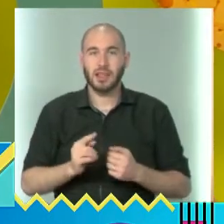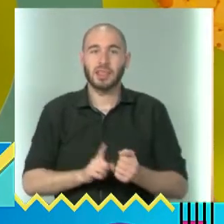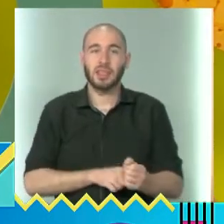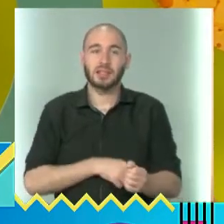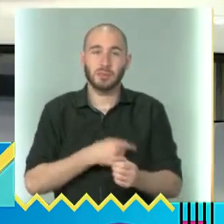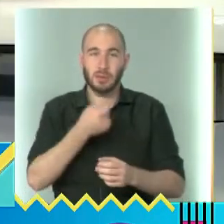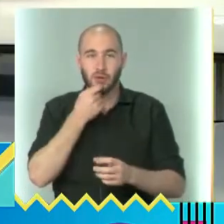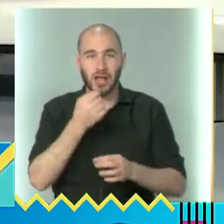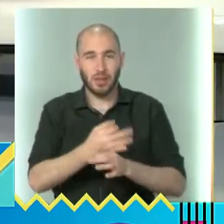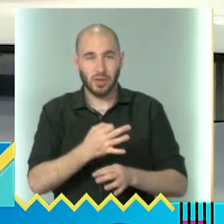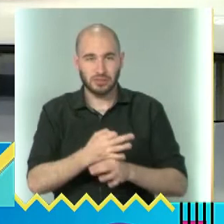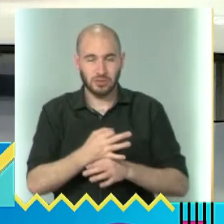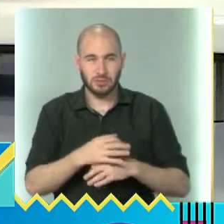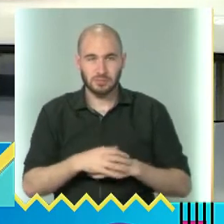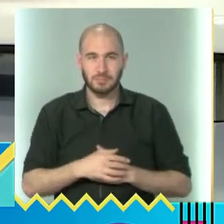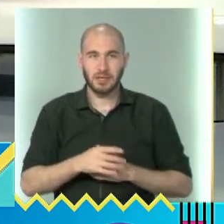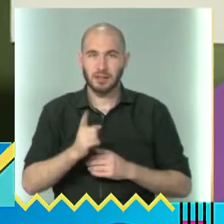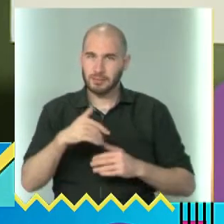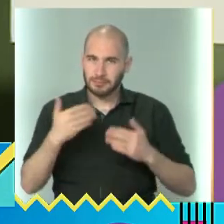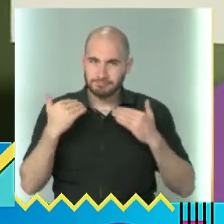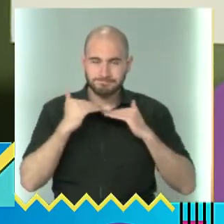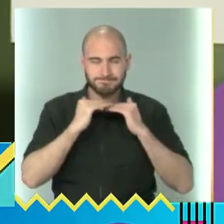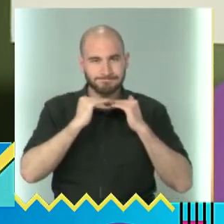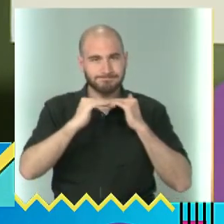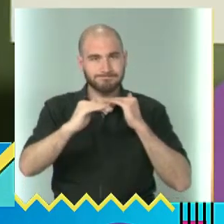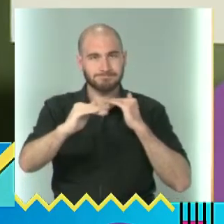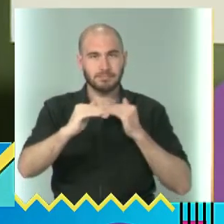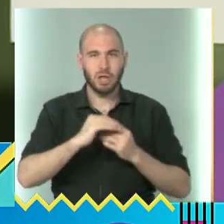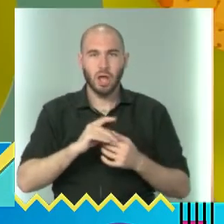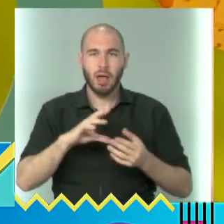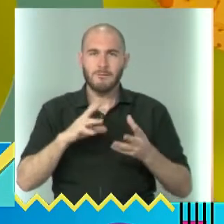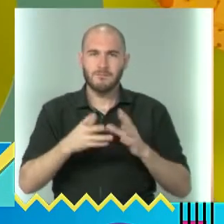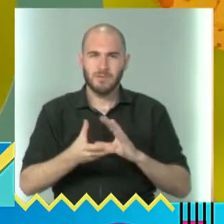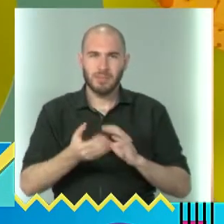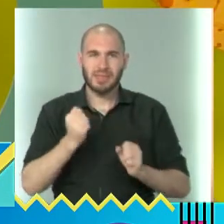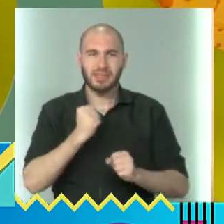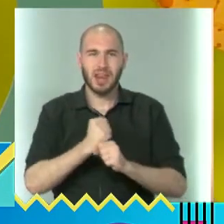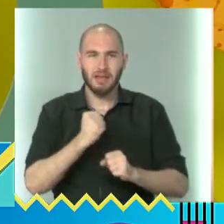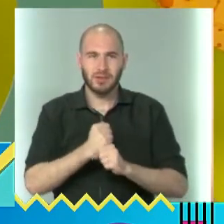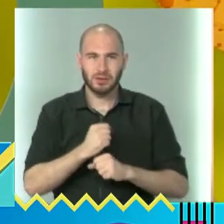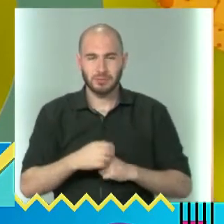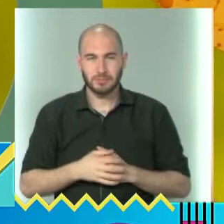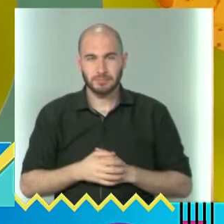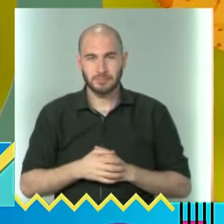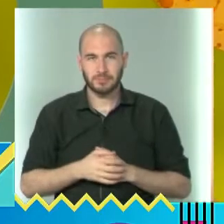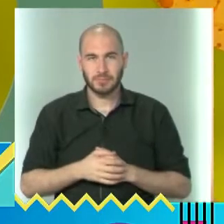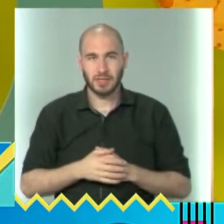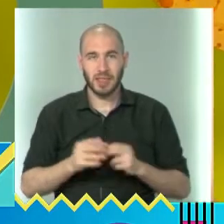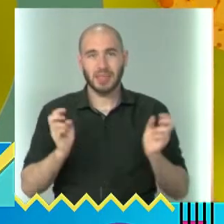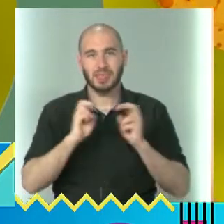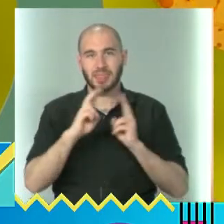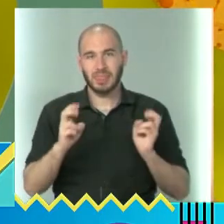tradicionales de educación, por ejemplo, deberían sostener un tipo de trabajo con sus